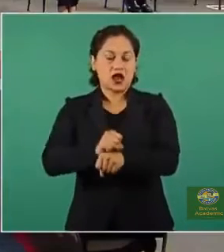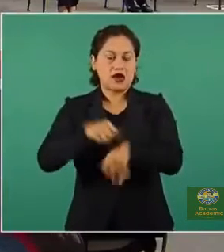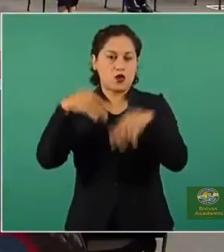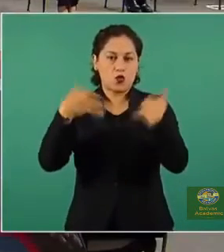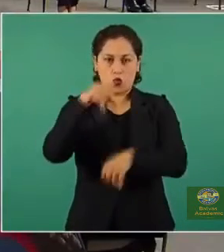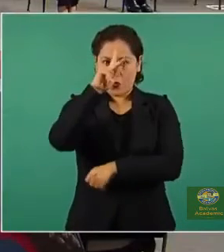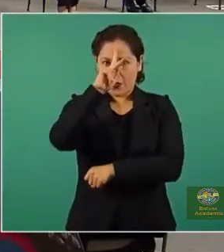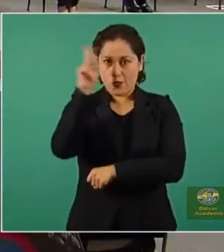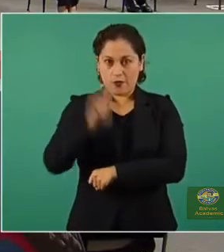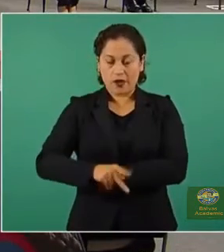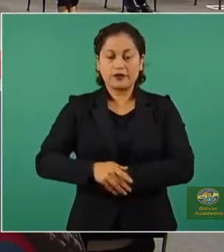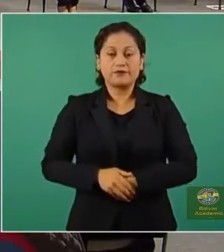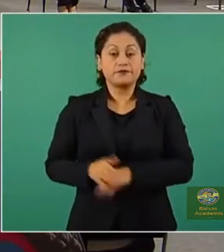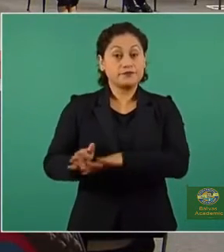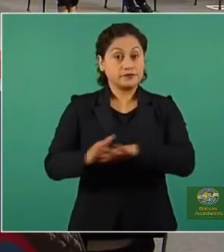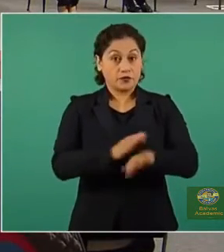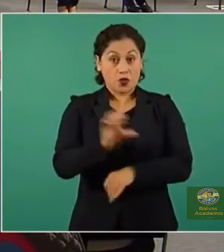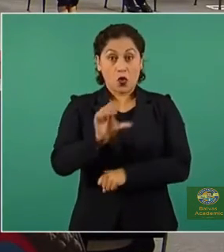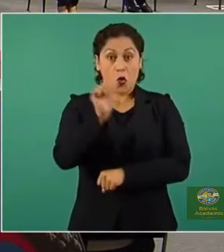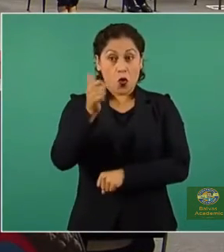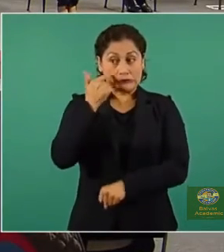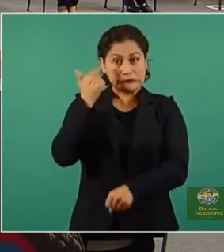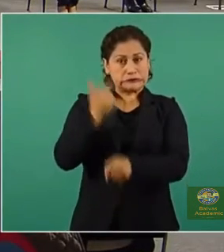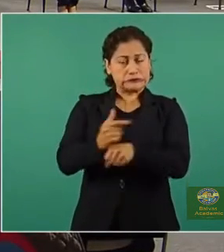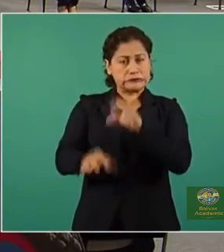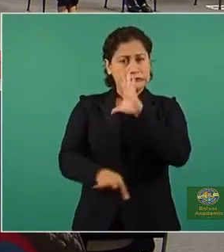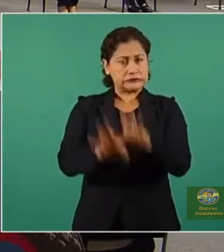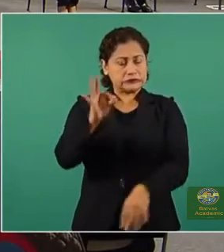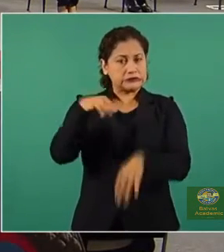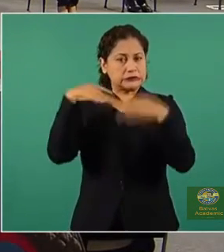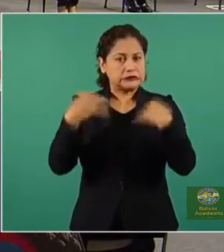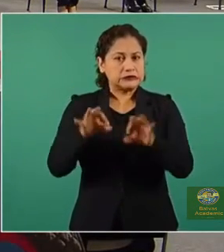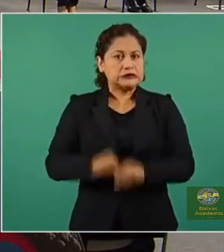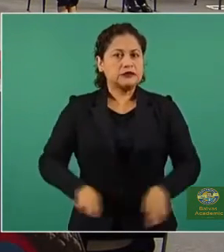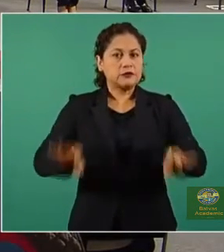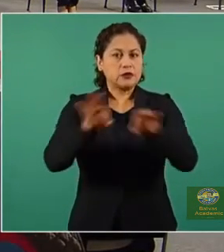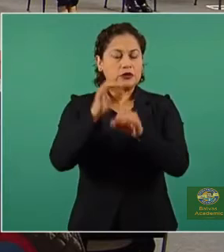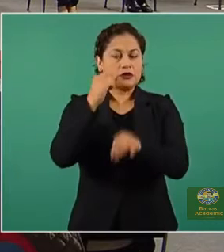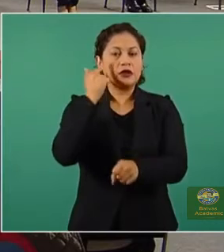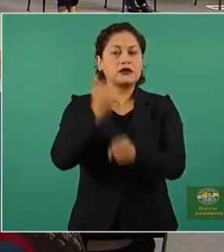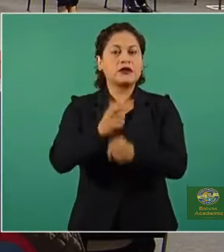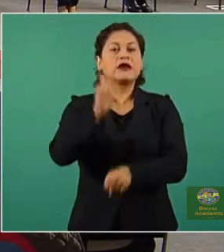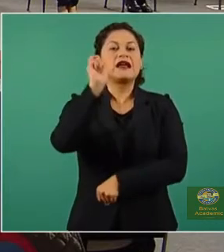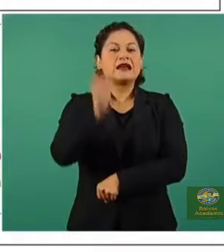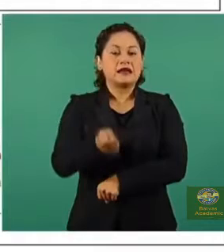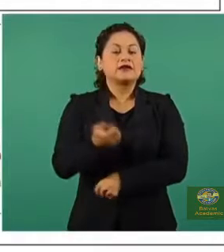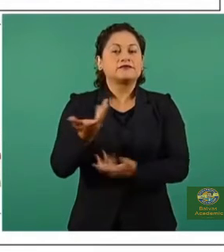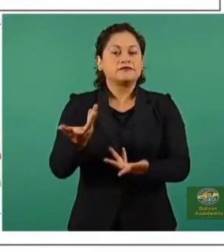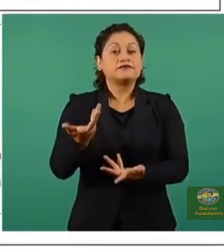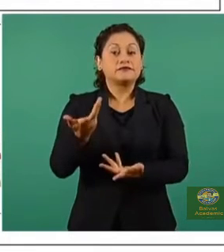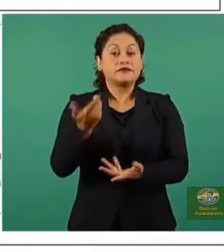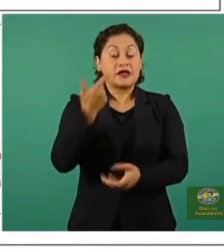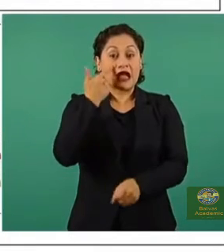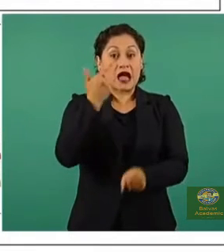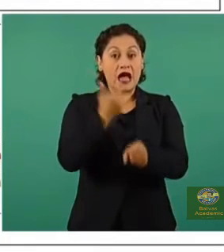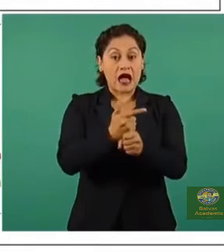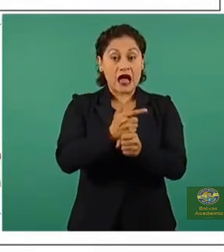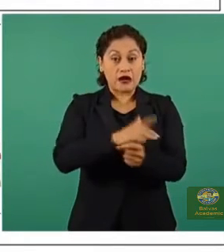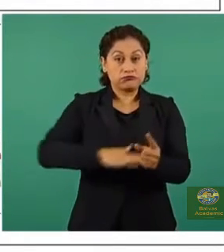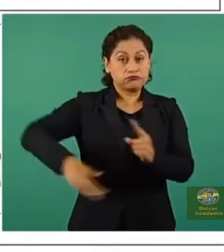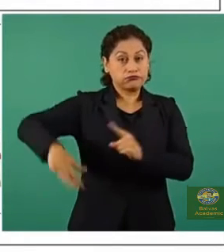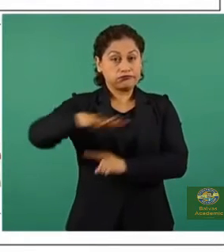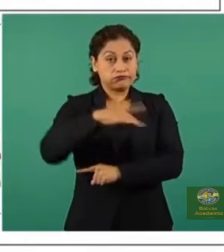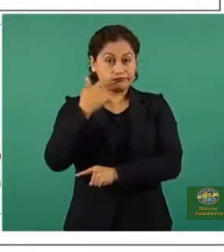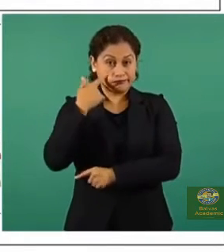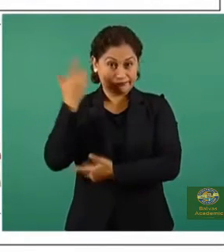delicados tiene que ver, el siguiente por favor, con el incremento significativo de la violencia familiar durante la